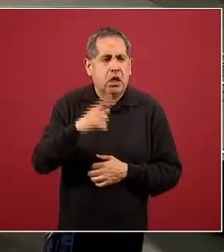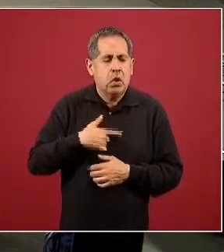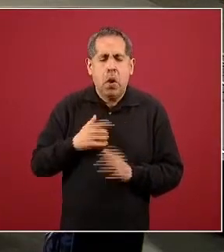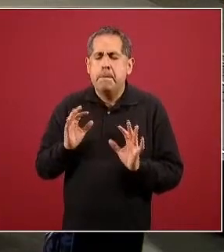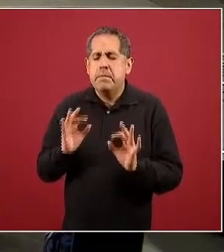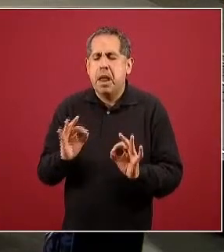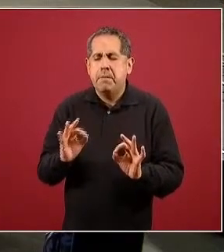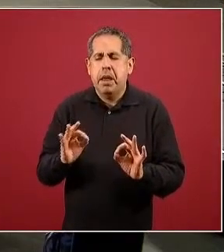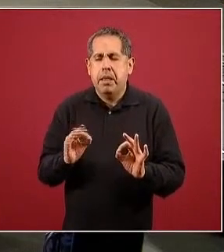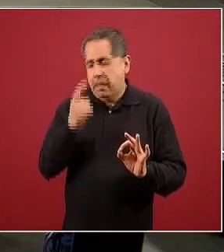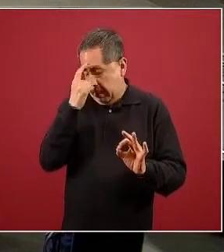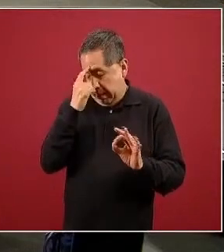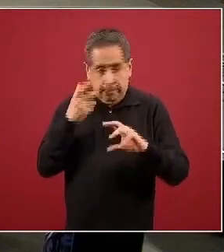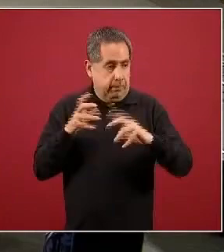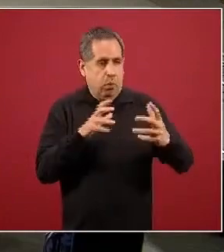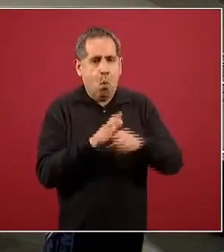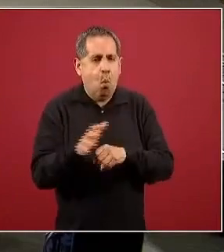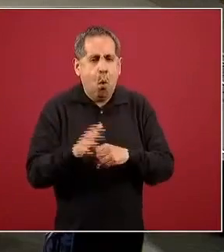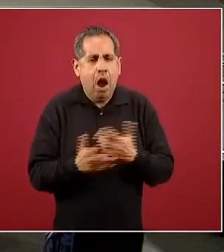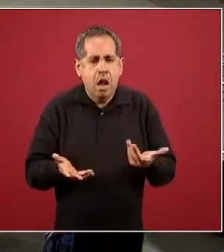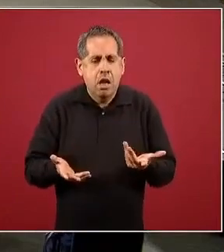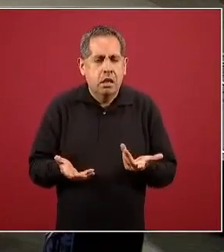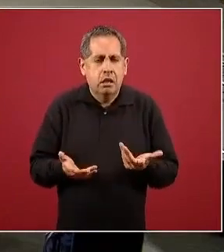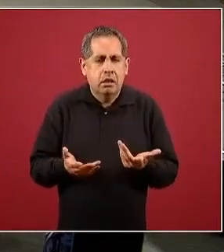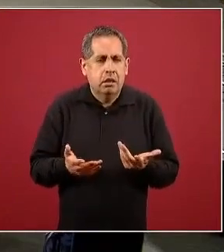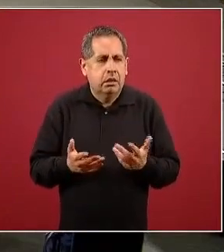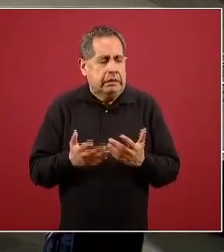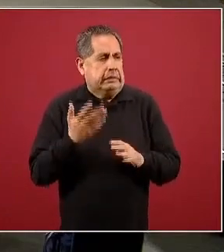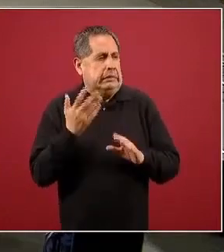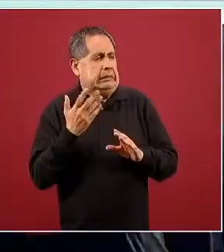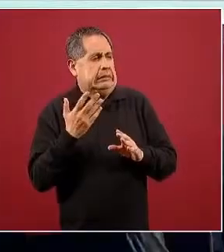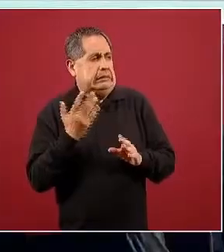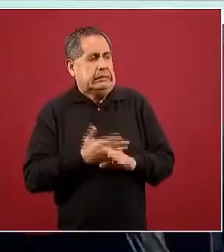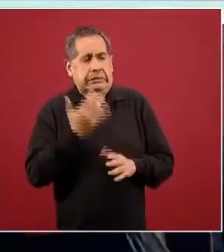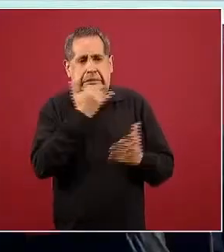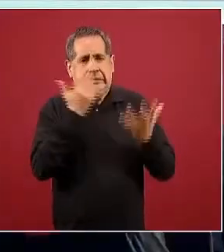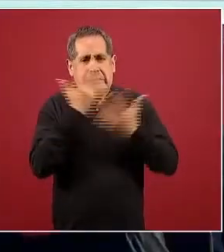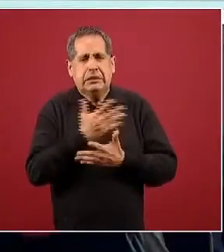afectar a la salud mental, el equilibrio de la salud mental? Bueno,